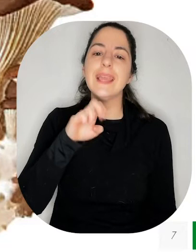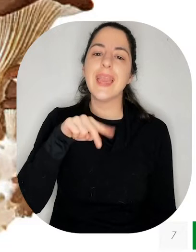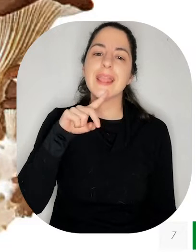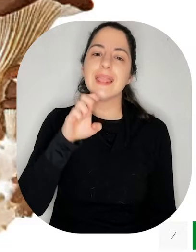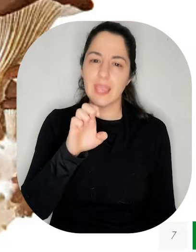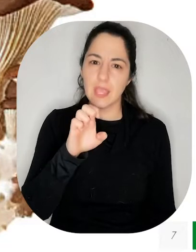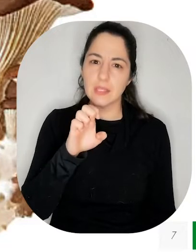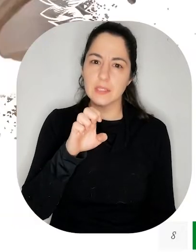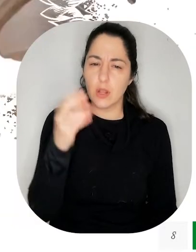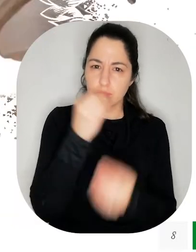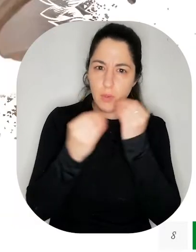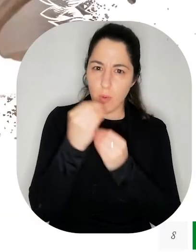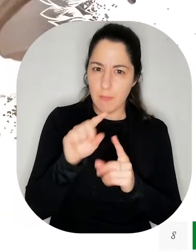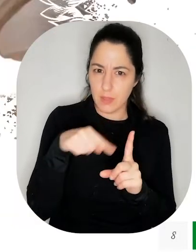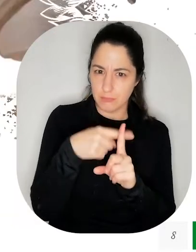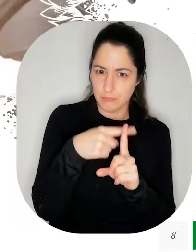propiedades medicinales extra.